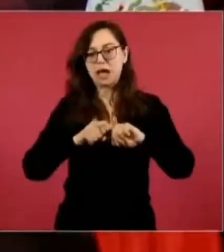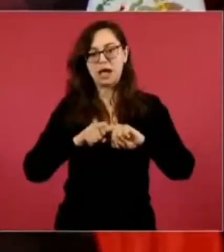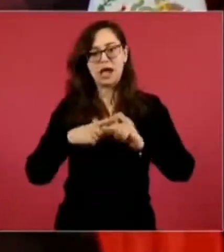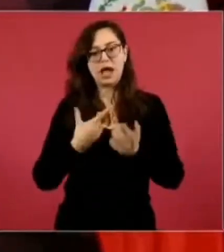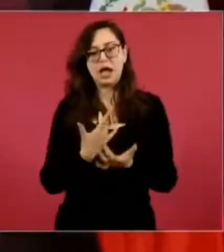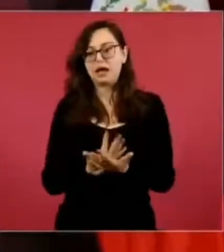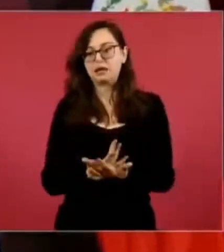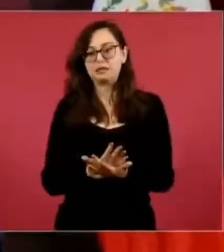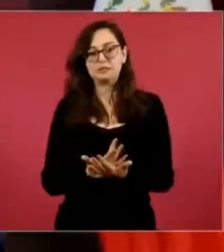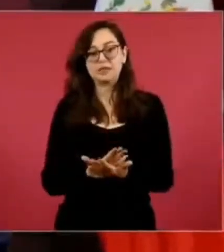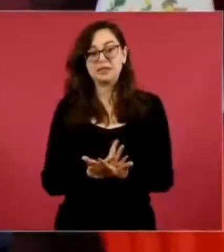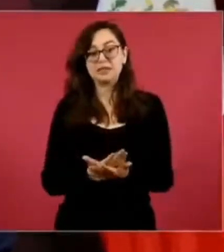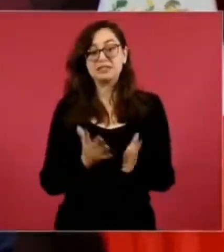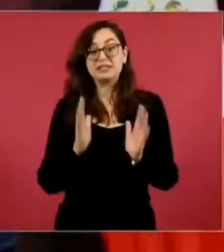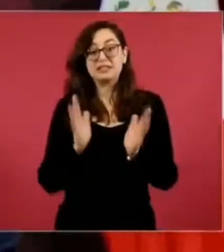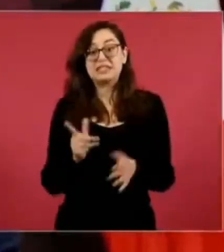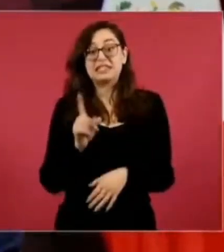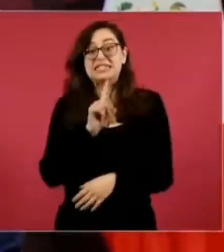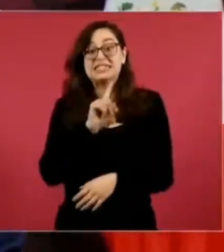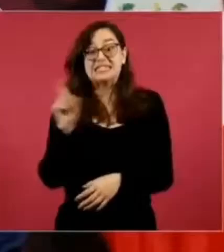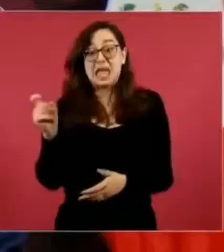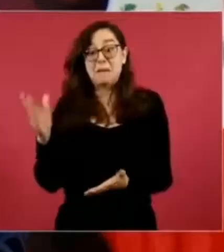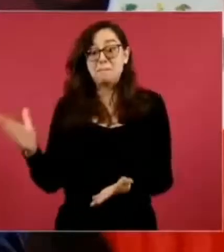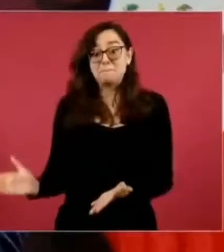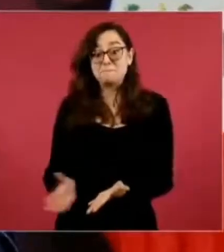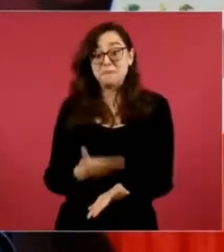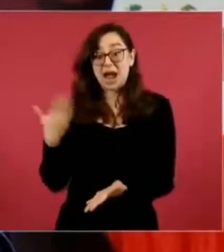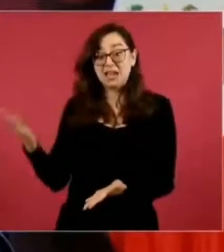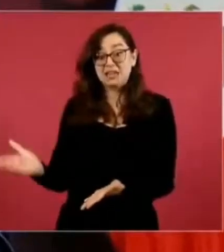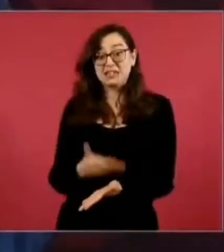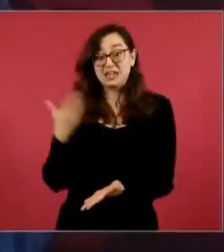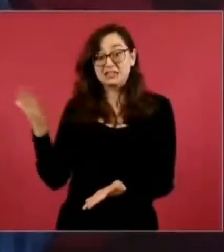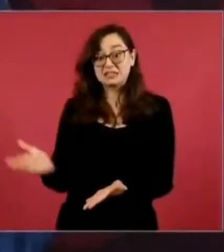Eran como 100 cuartillas.